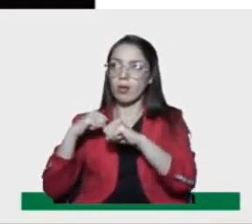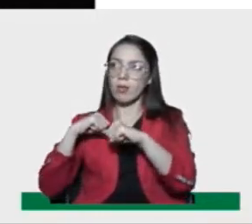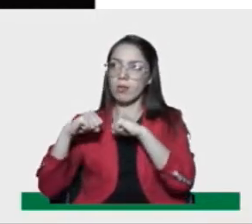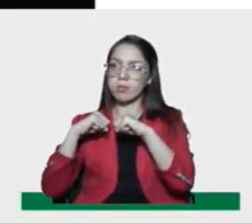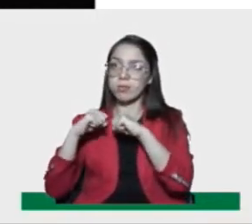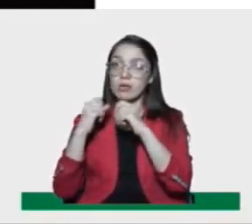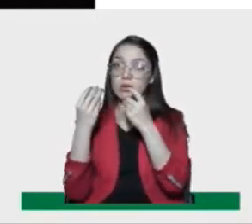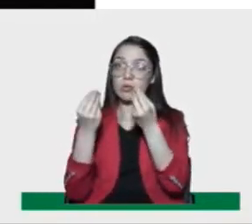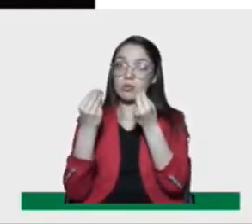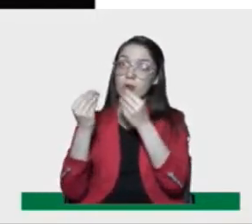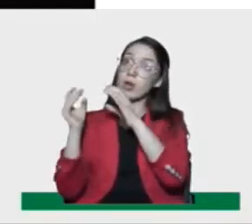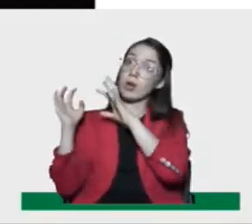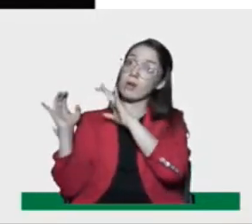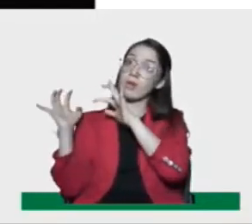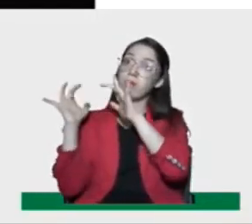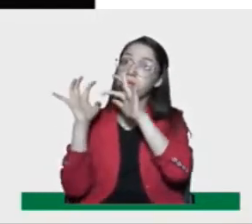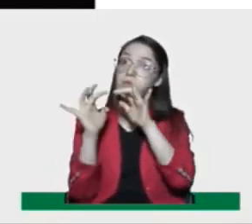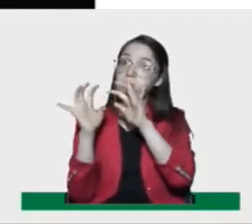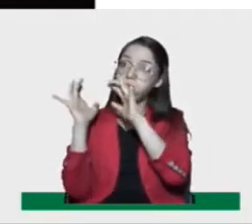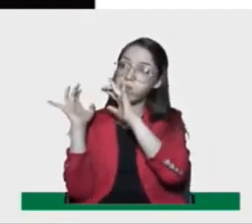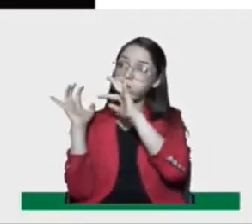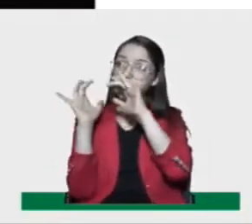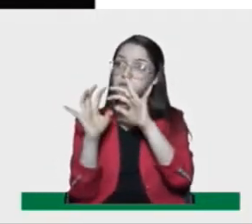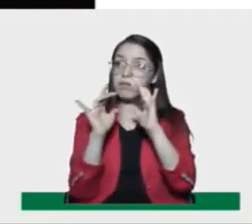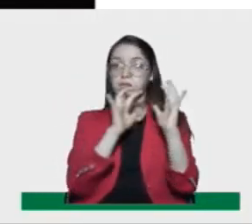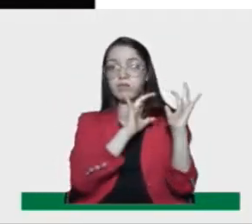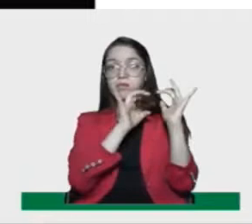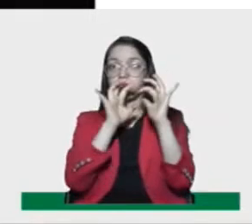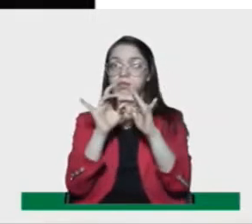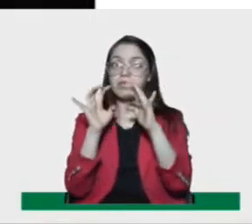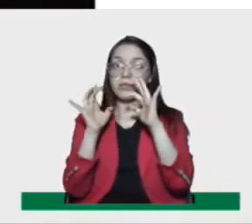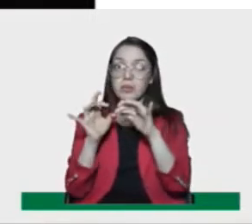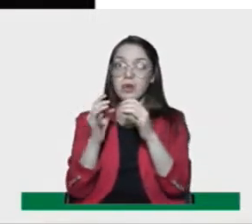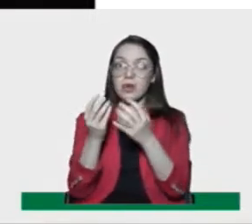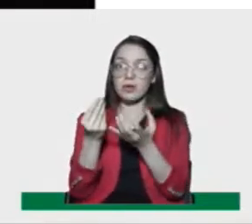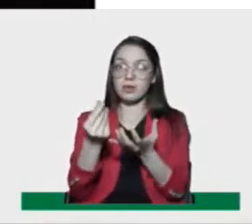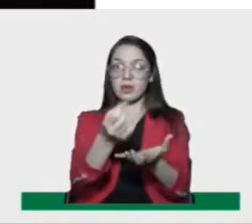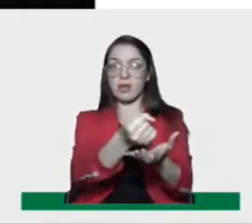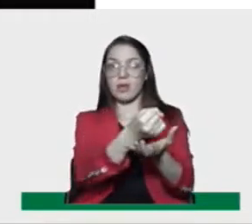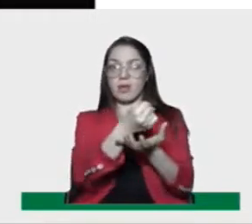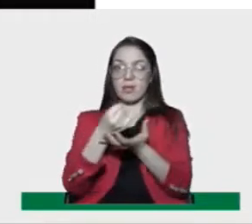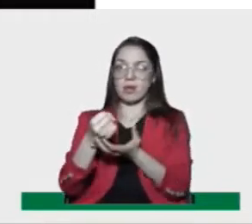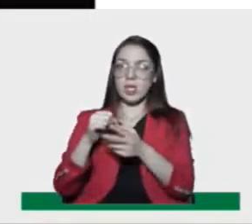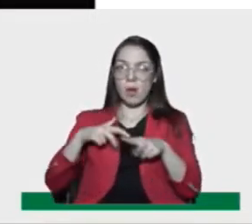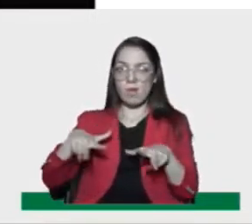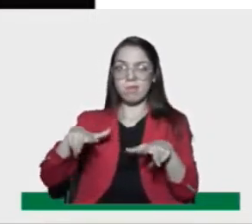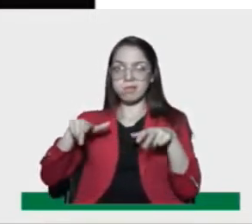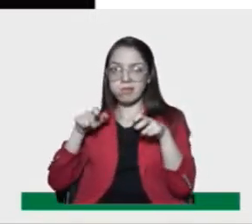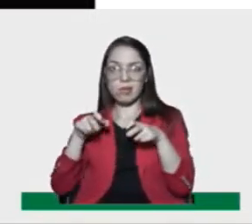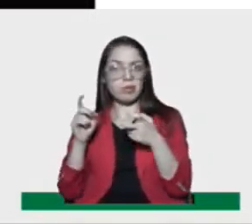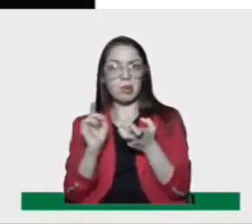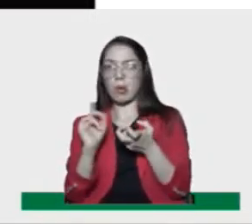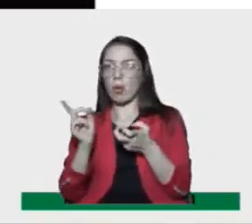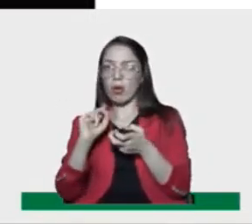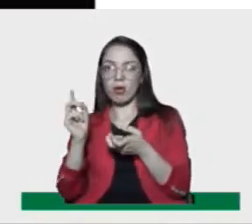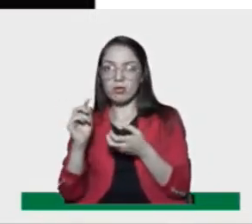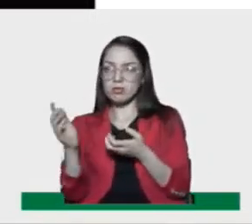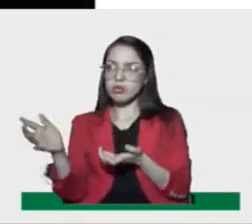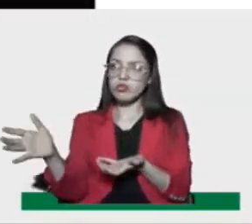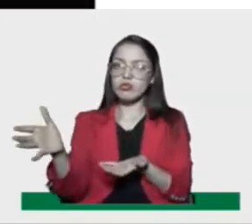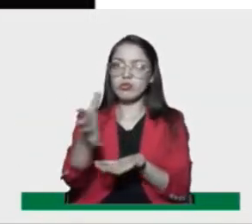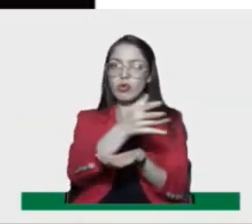mucho más los genera sólo beneficios para el propio territorio beneficia a una comuna beneficia a la